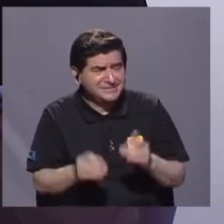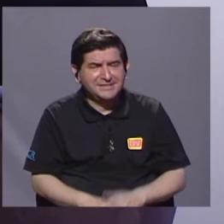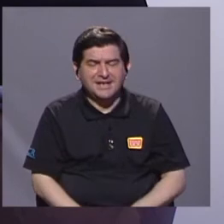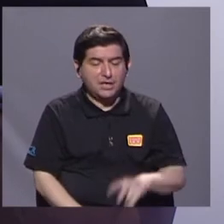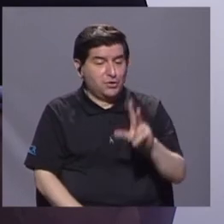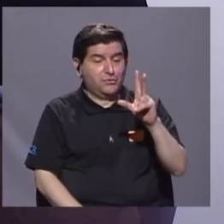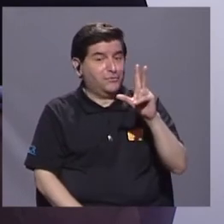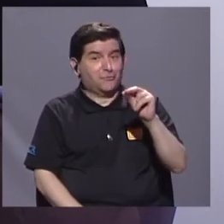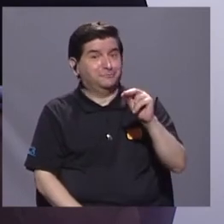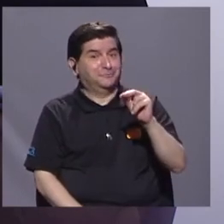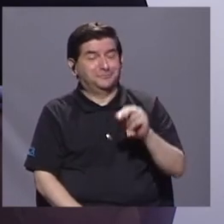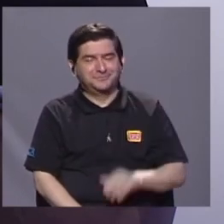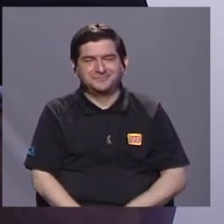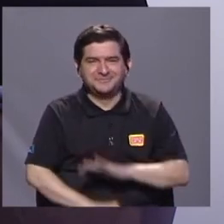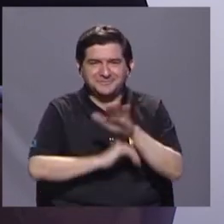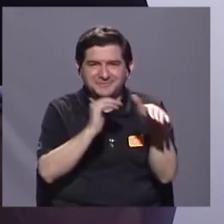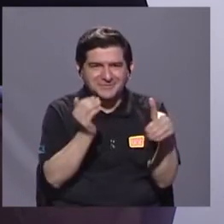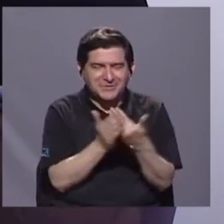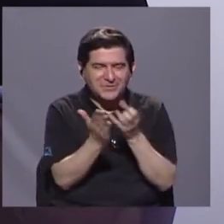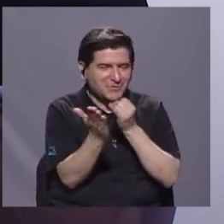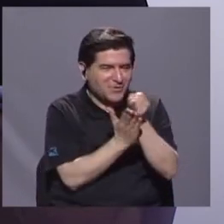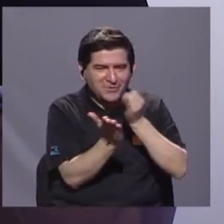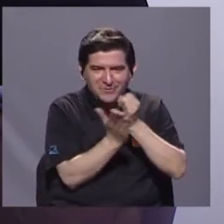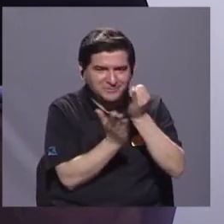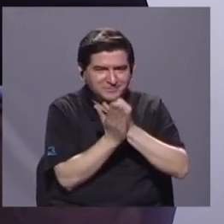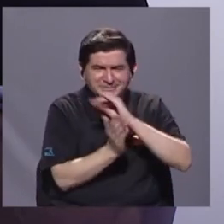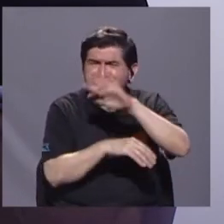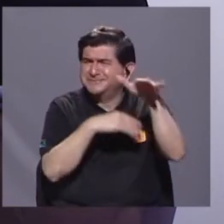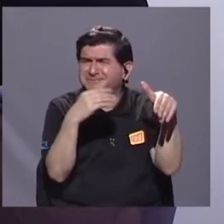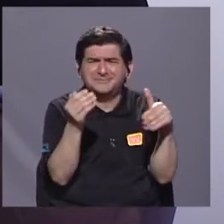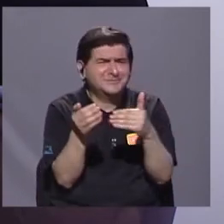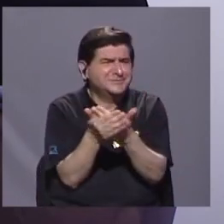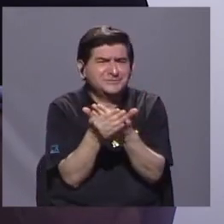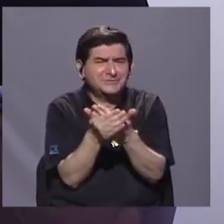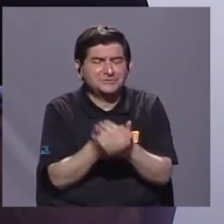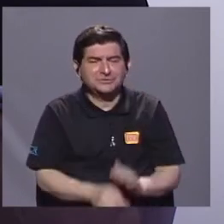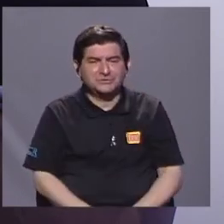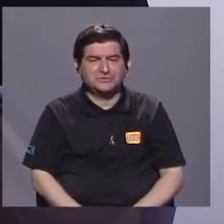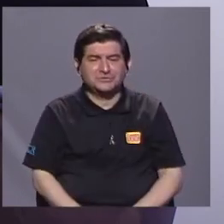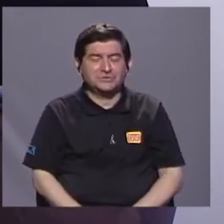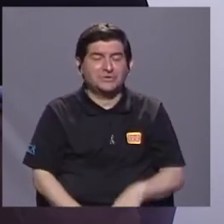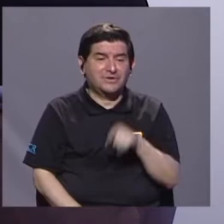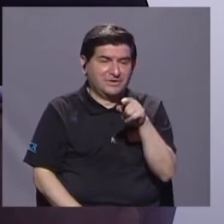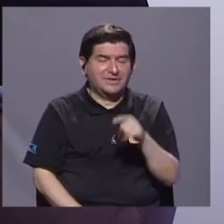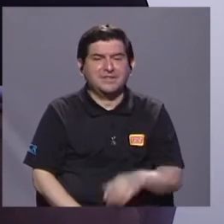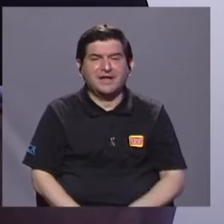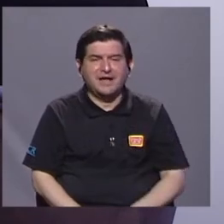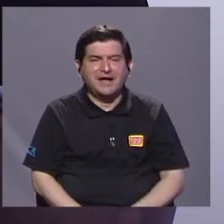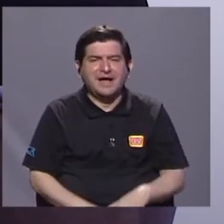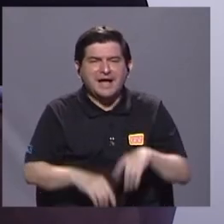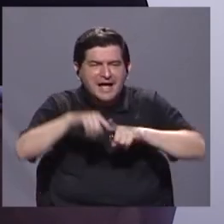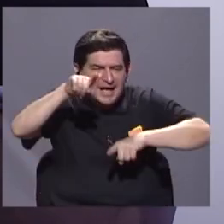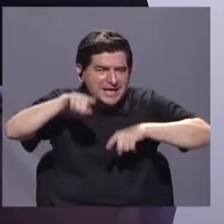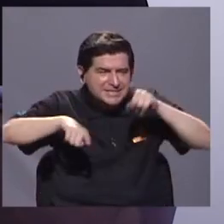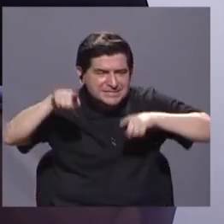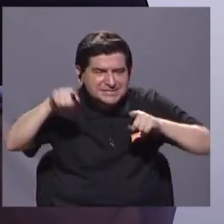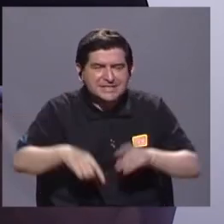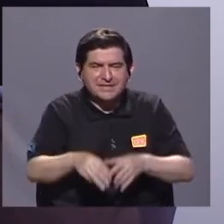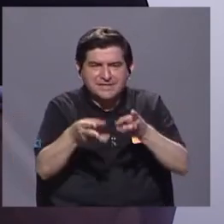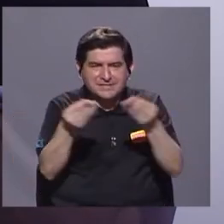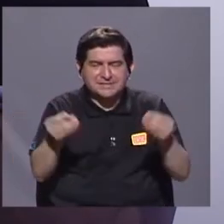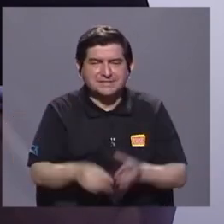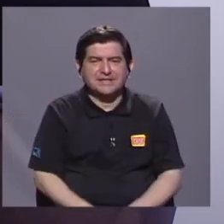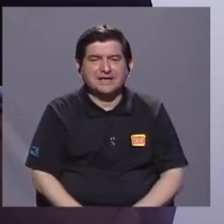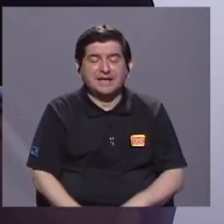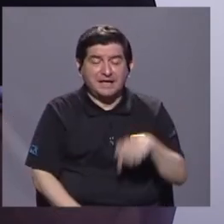de hecho, todas las investigaciones y toda la producción de estadística y datos que hemos estado realizando a